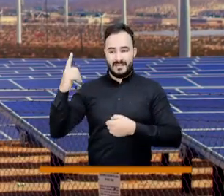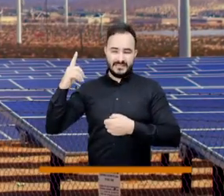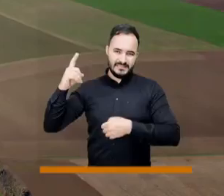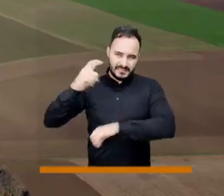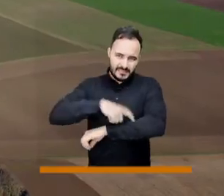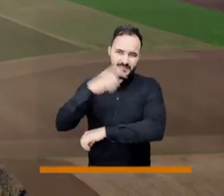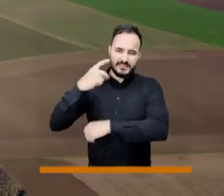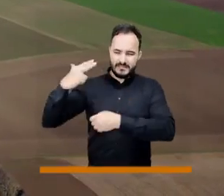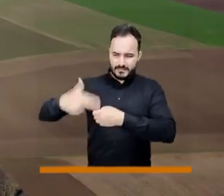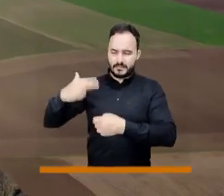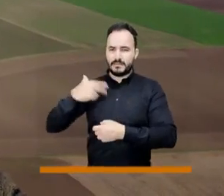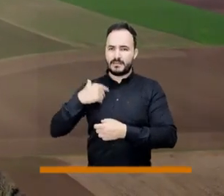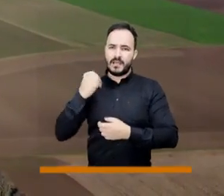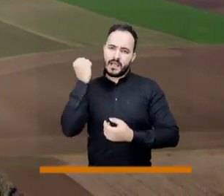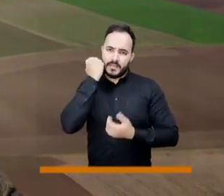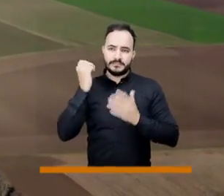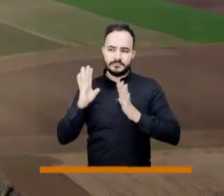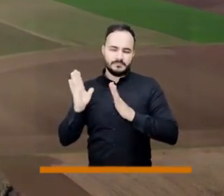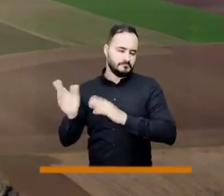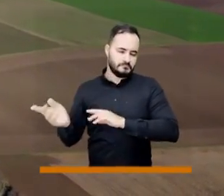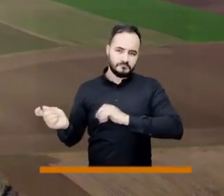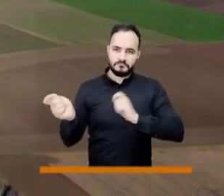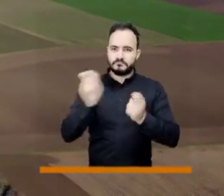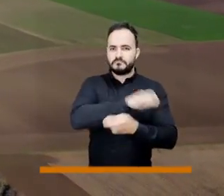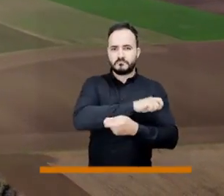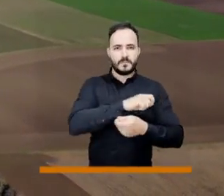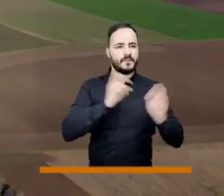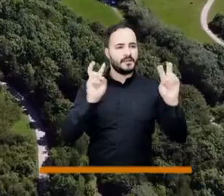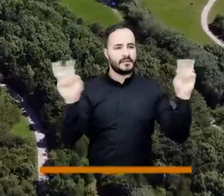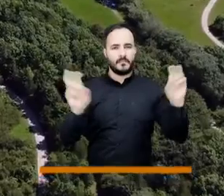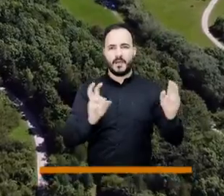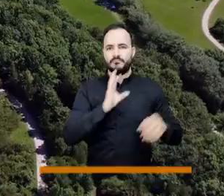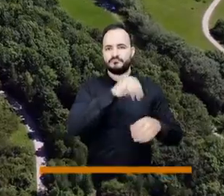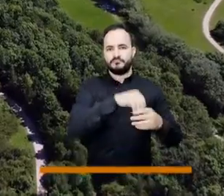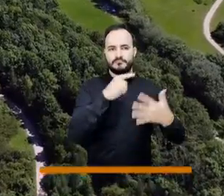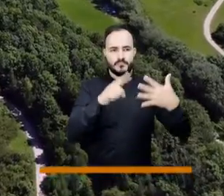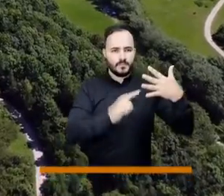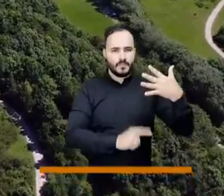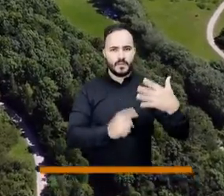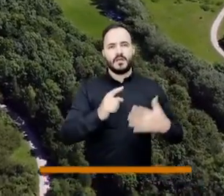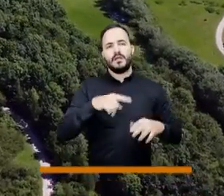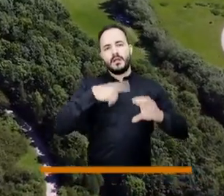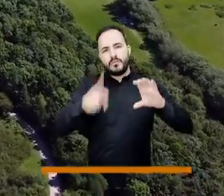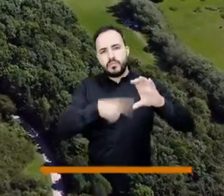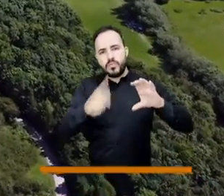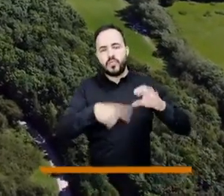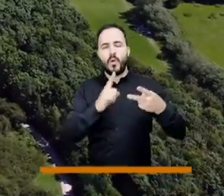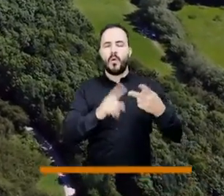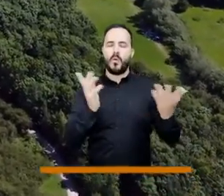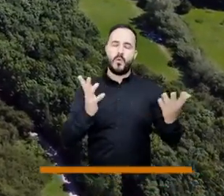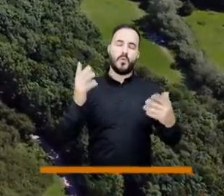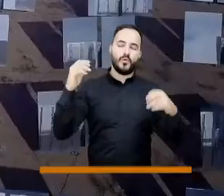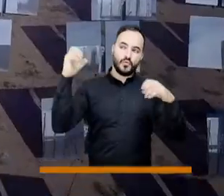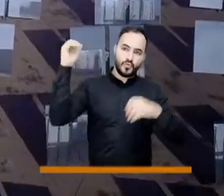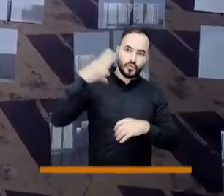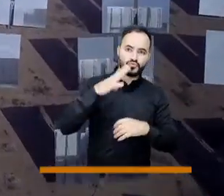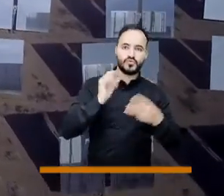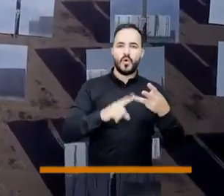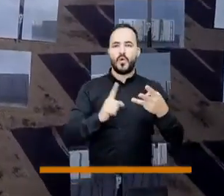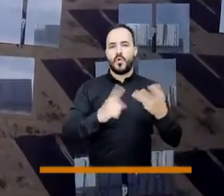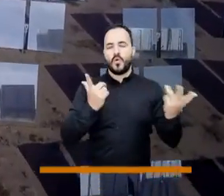de gas, a una movilidad eléctrica, completamente usando fuentes renovables, que es lo bonito del tema. Concejal,